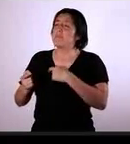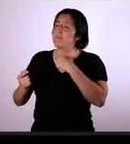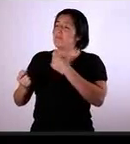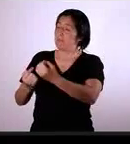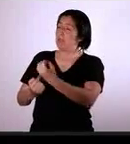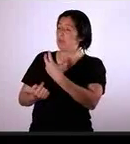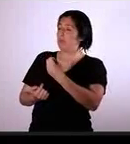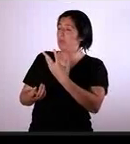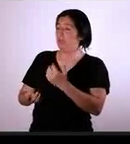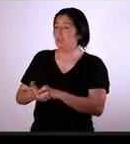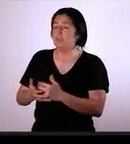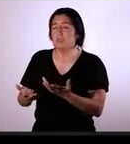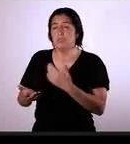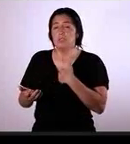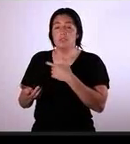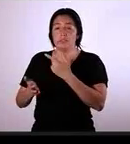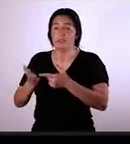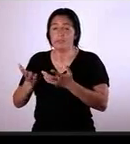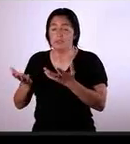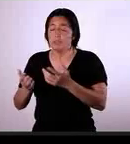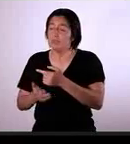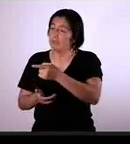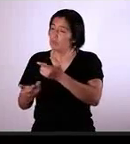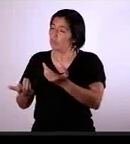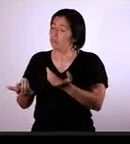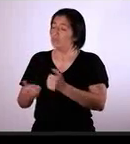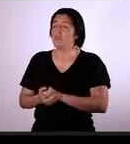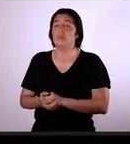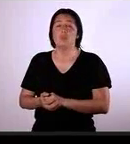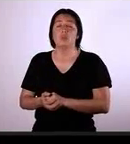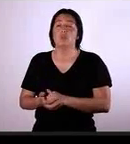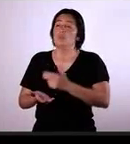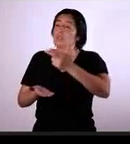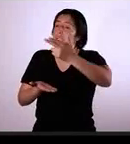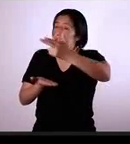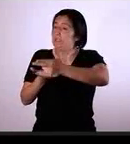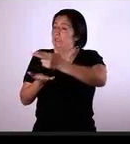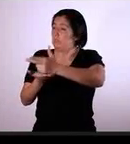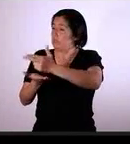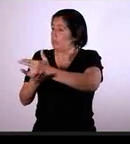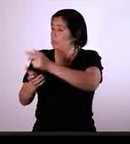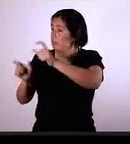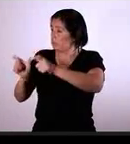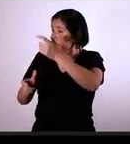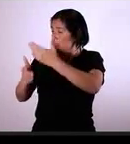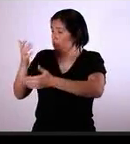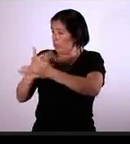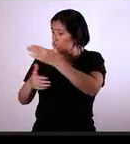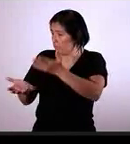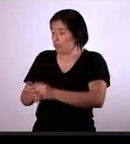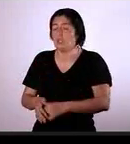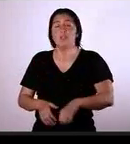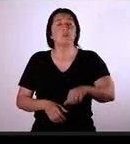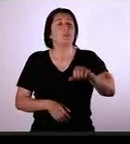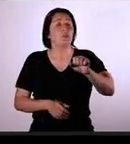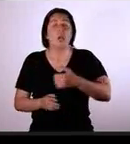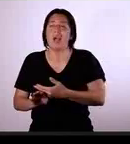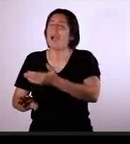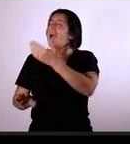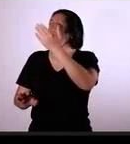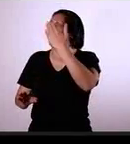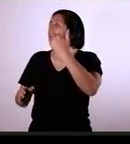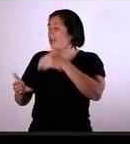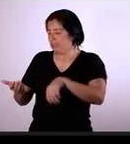cuentan, ¿no?, de que tienes ahora estacionamientos para personas con discapacidad, sí, cosa sí, que sí, antes sí.